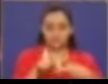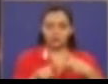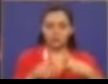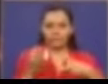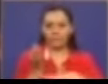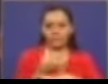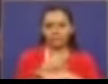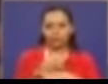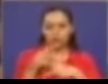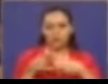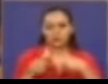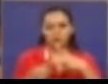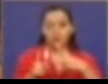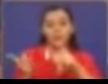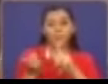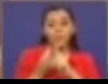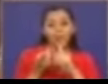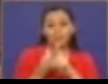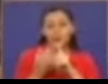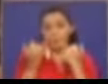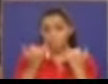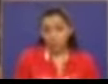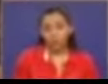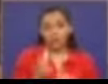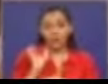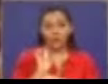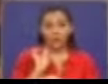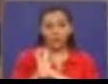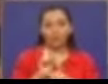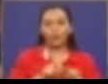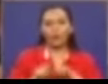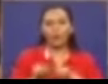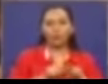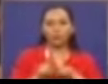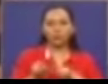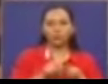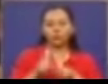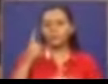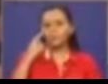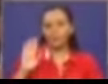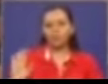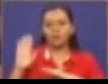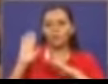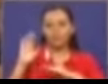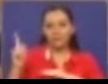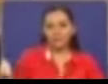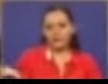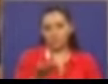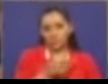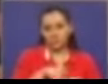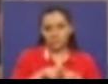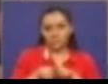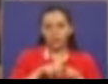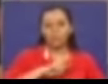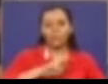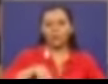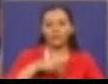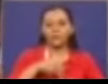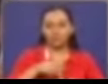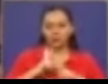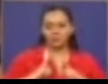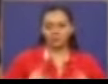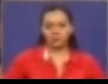hemos lanzado por primera vez en la historia de nuestro país concursos de méritos y oposición para entregar nombramientos a los profesionales de la